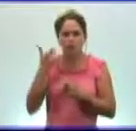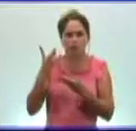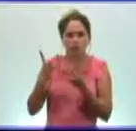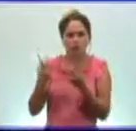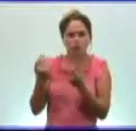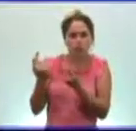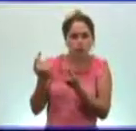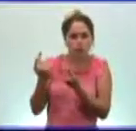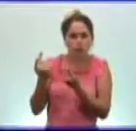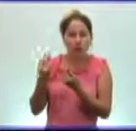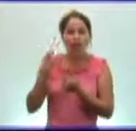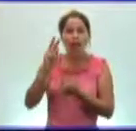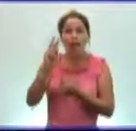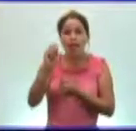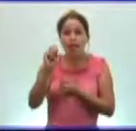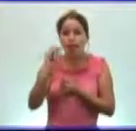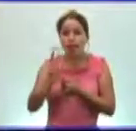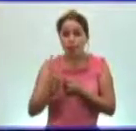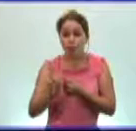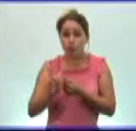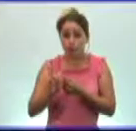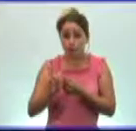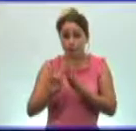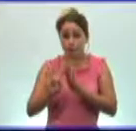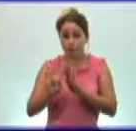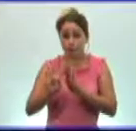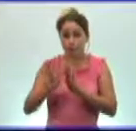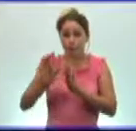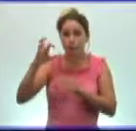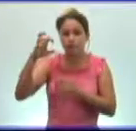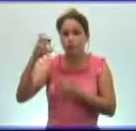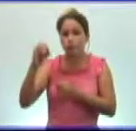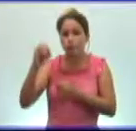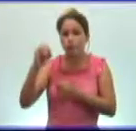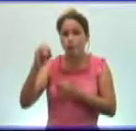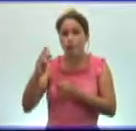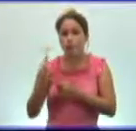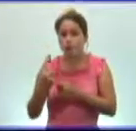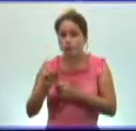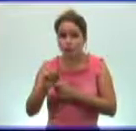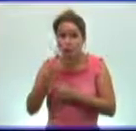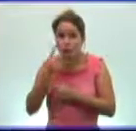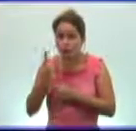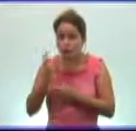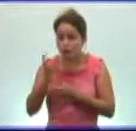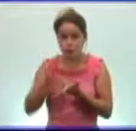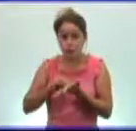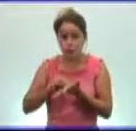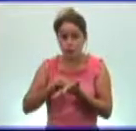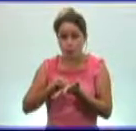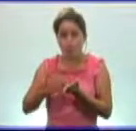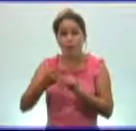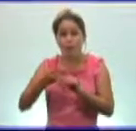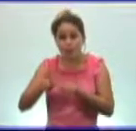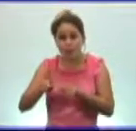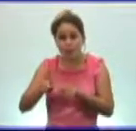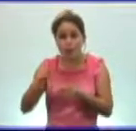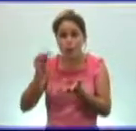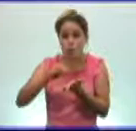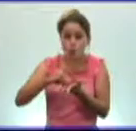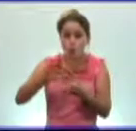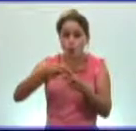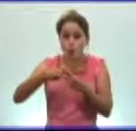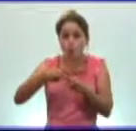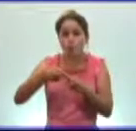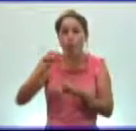especificarlo con un prefijo si es diferente de 1. Como por ejemplo, en esta sustancia, donde